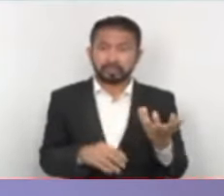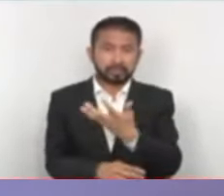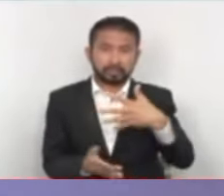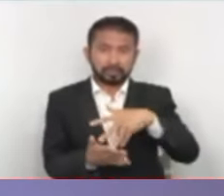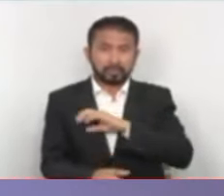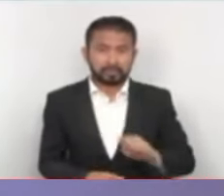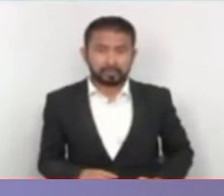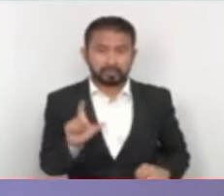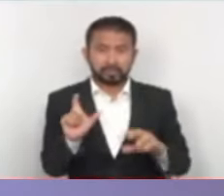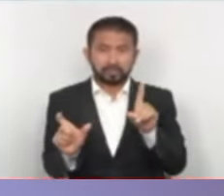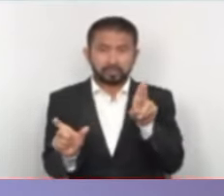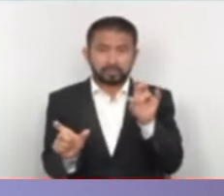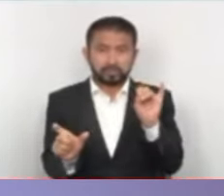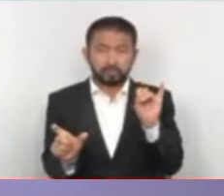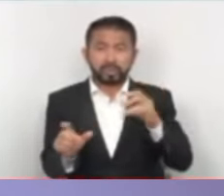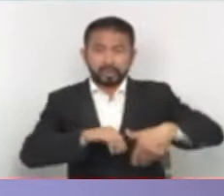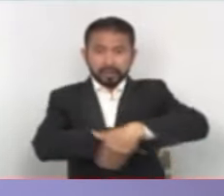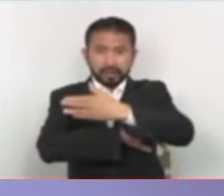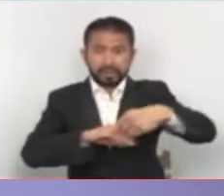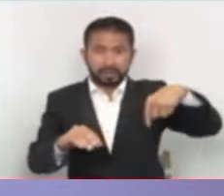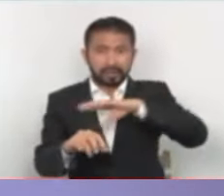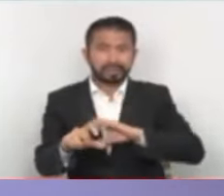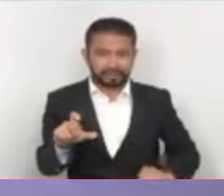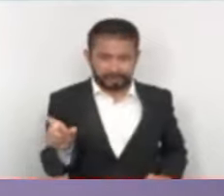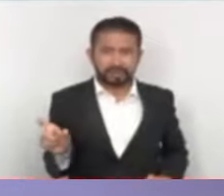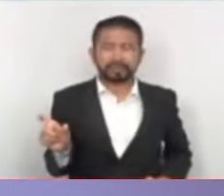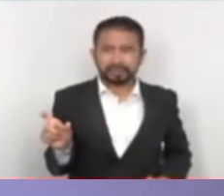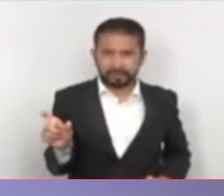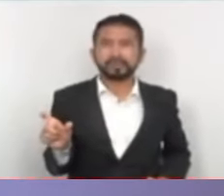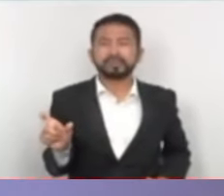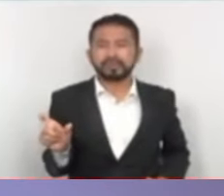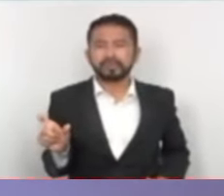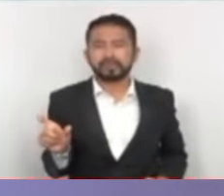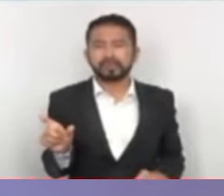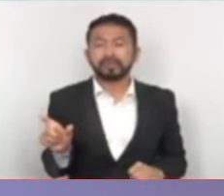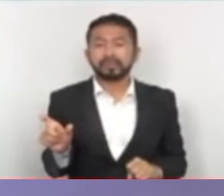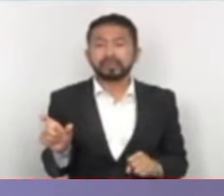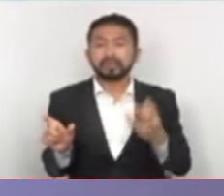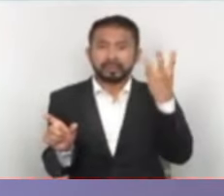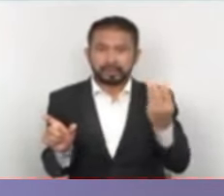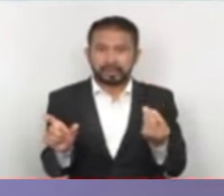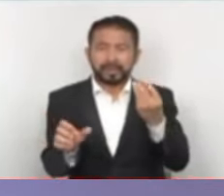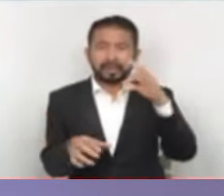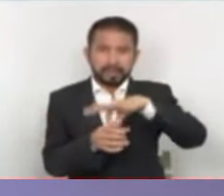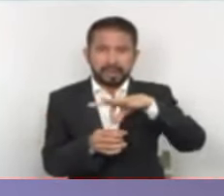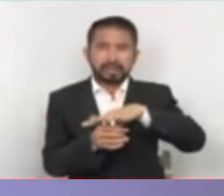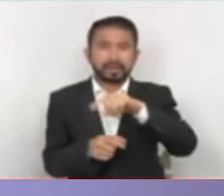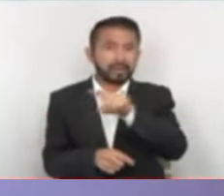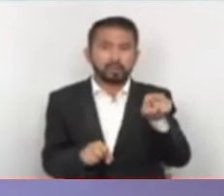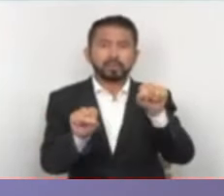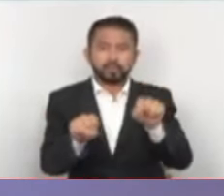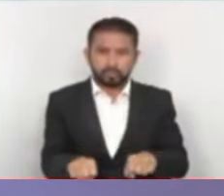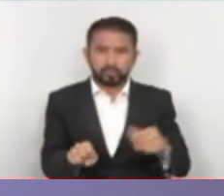salvadoreños que tienen el DUI con dirección nacional, o sea, que todavía lo tienen acá, el día de la elección, pues ellos